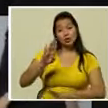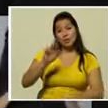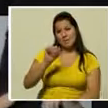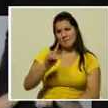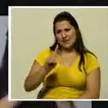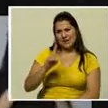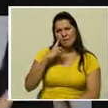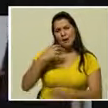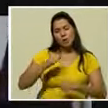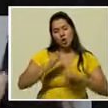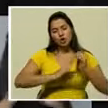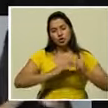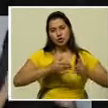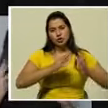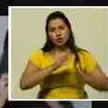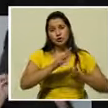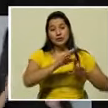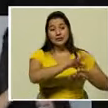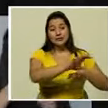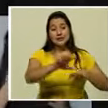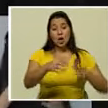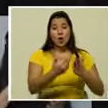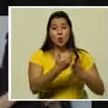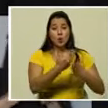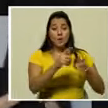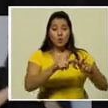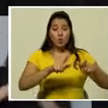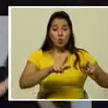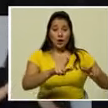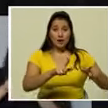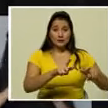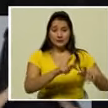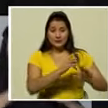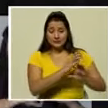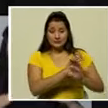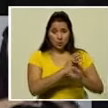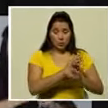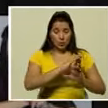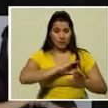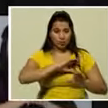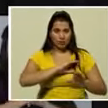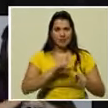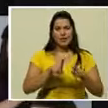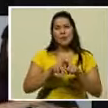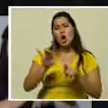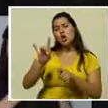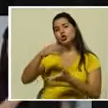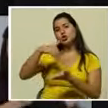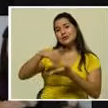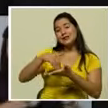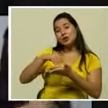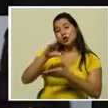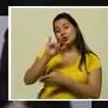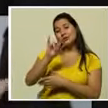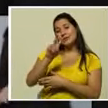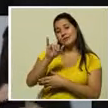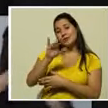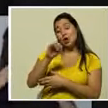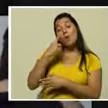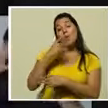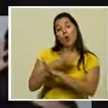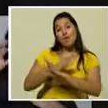delegaciones policiales en 35 comunidades de alta incidencia criminal, así como 8 centros cívicos por la paz. Esto en el programa